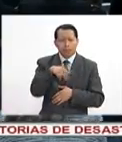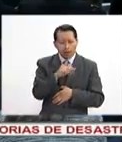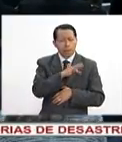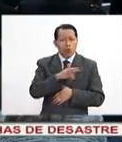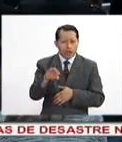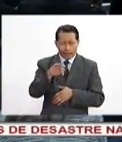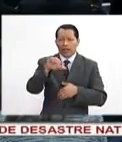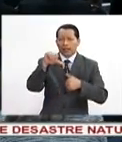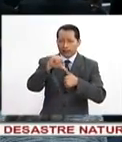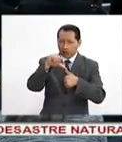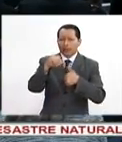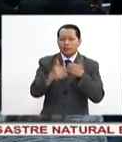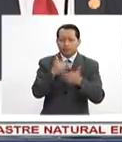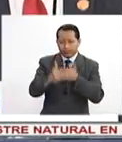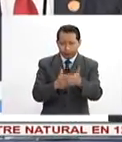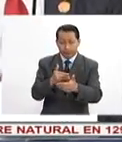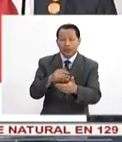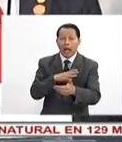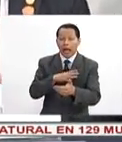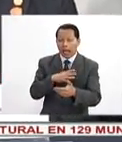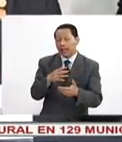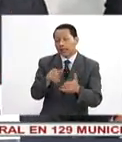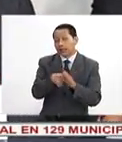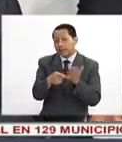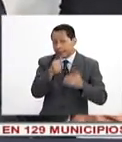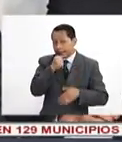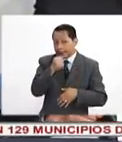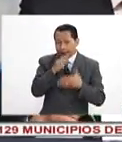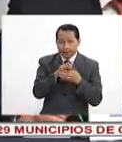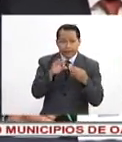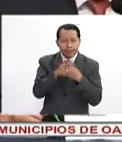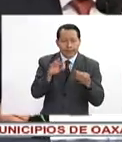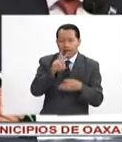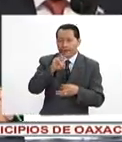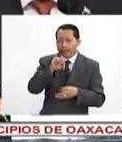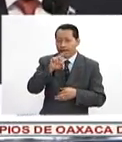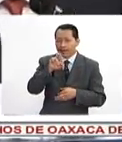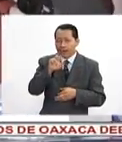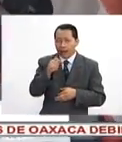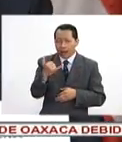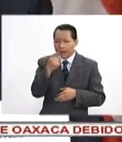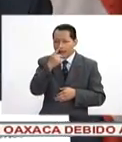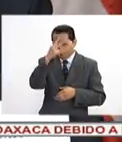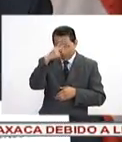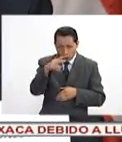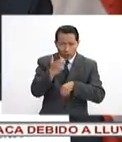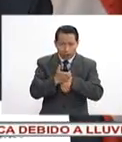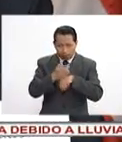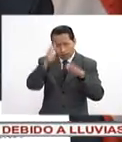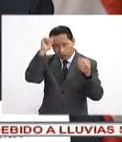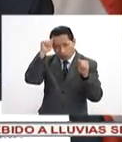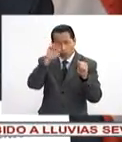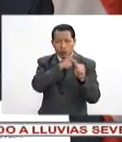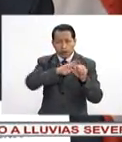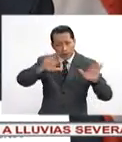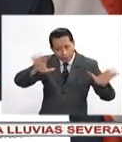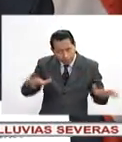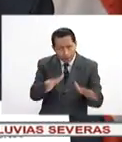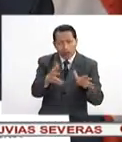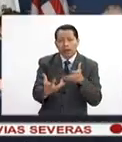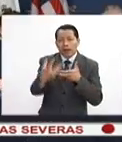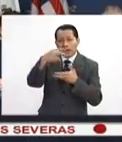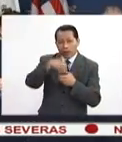de Centroamérica. En conferencia de prensa, Videgaray anunció que México y Estados Unidos acordaron la promoción, inclusión y